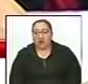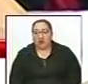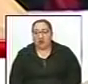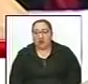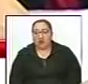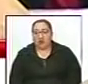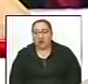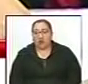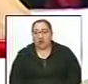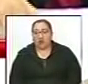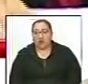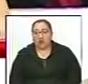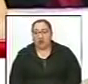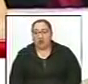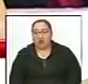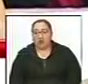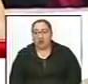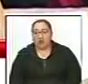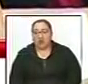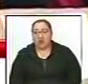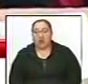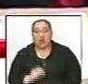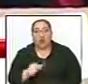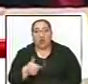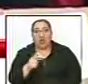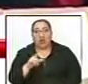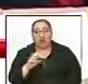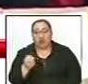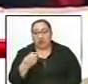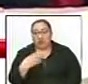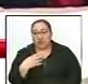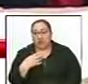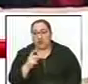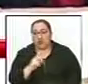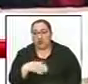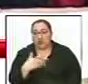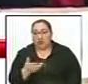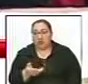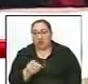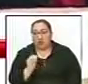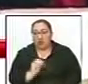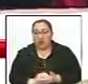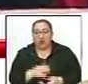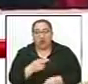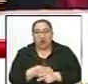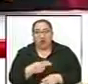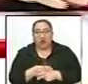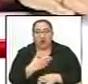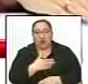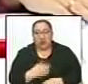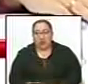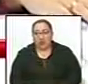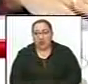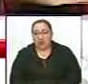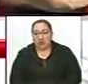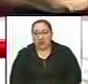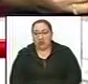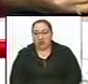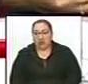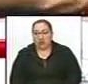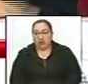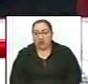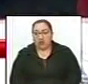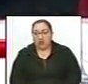palabra por alusión al congresista Horacio Paredes. No se puede poner un nombre, presidente, a